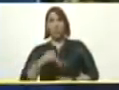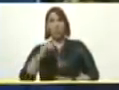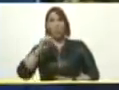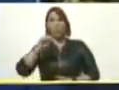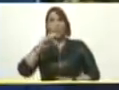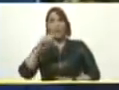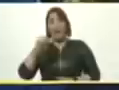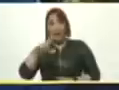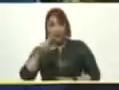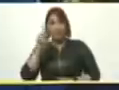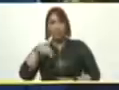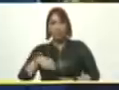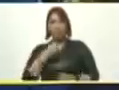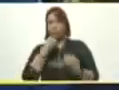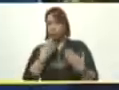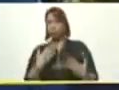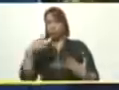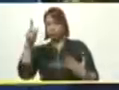León